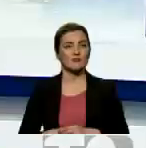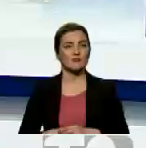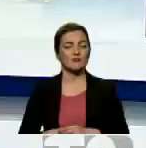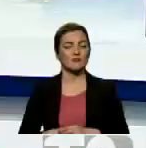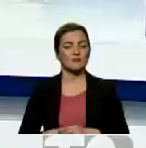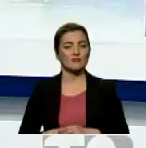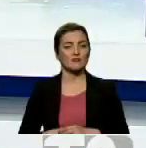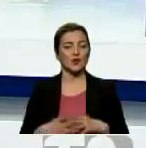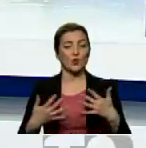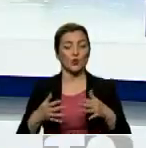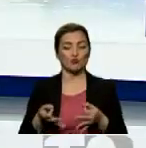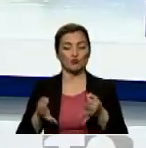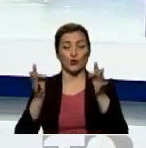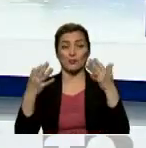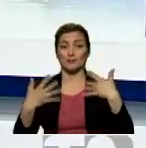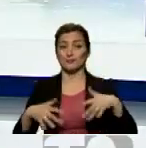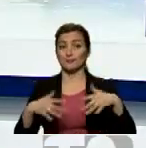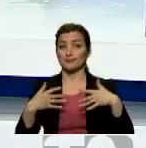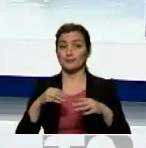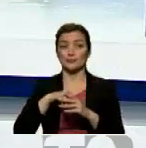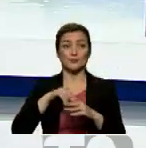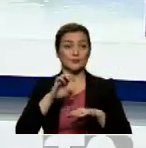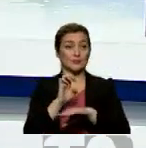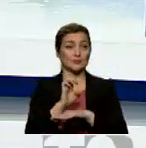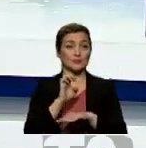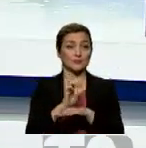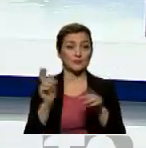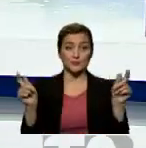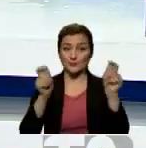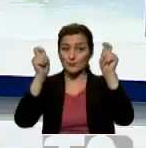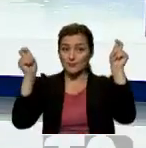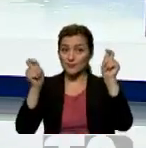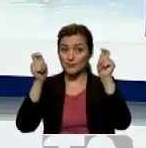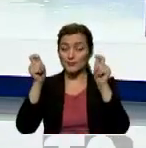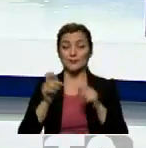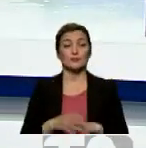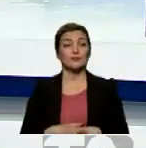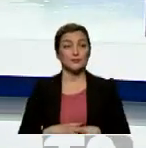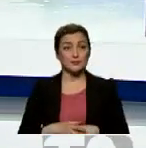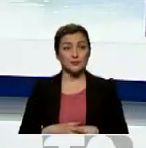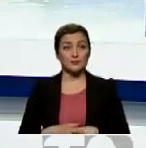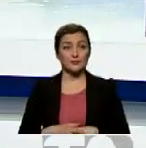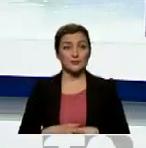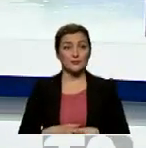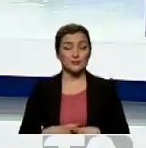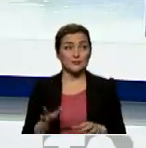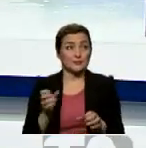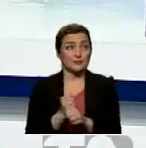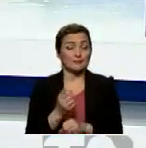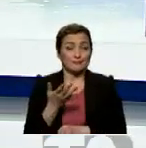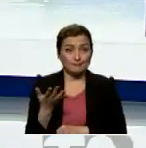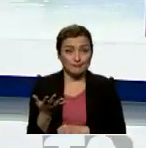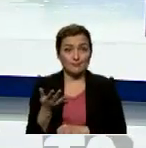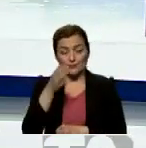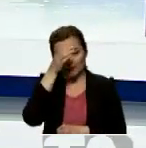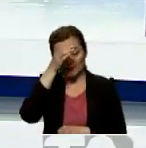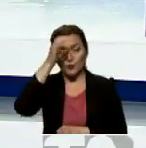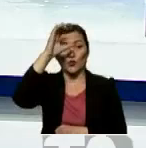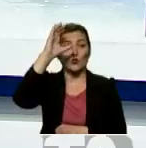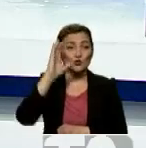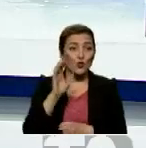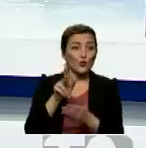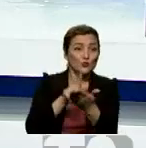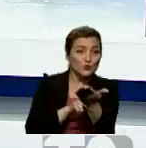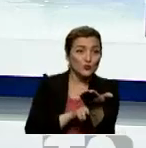Se aproxima la época carnavalera y que en nuestro país la celebración de esta importante fiesta, sin duda alguna, se la realiza con mucha cultura, con